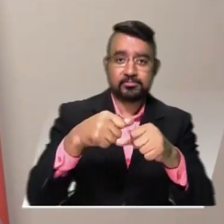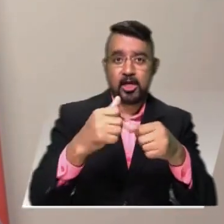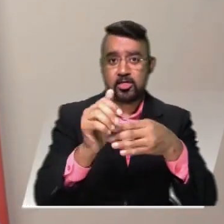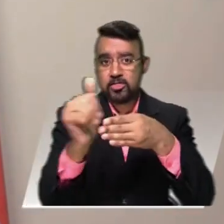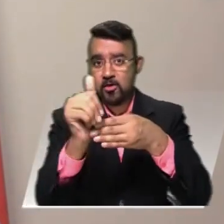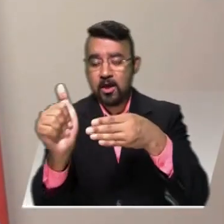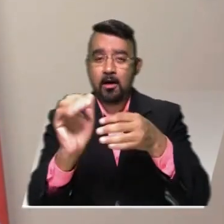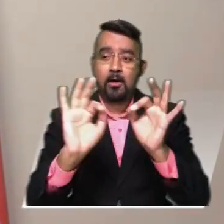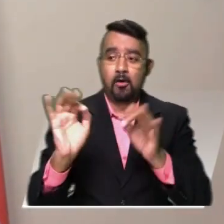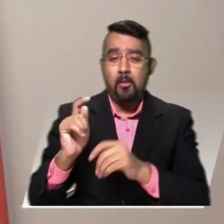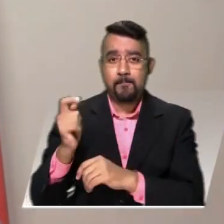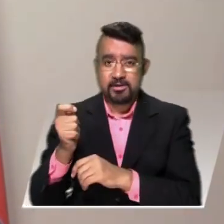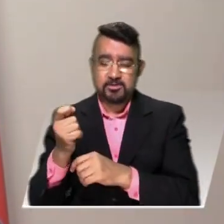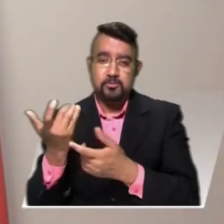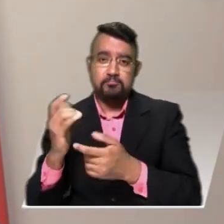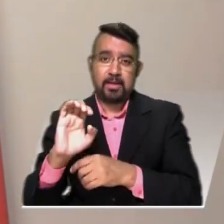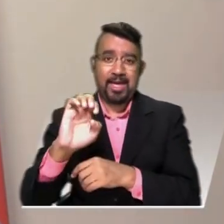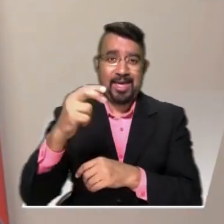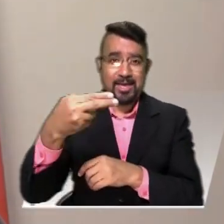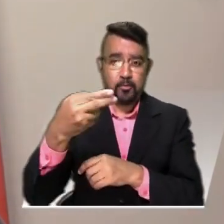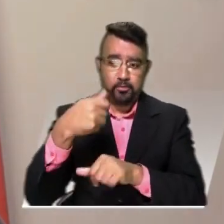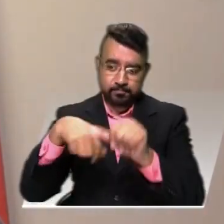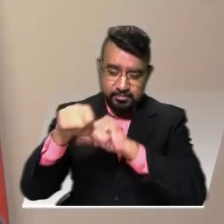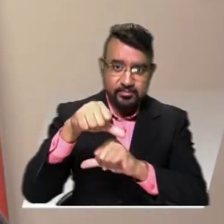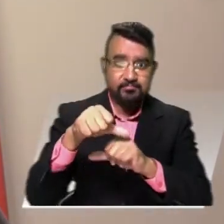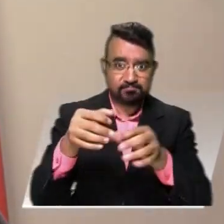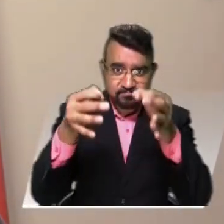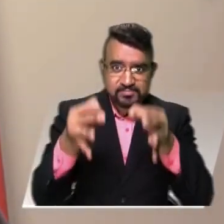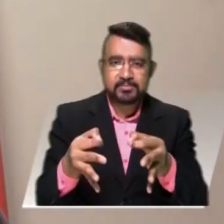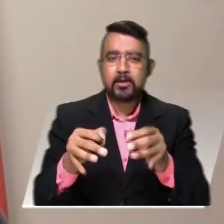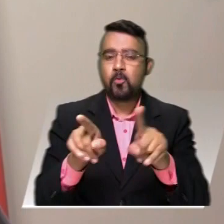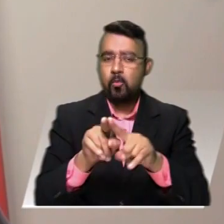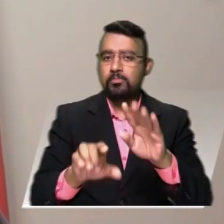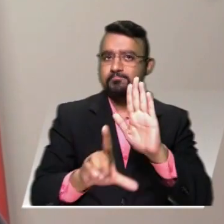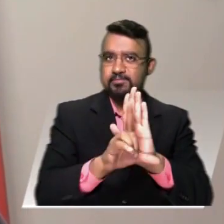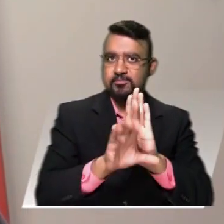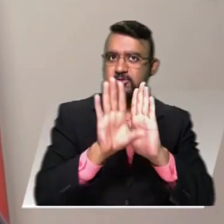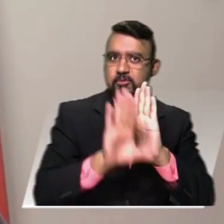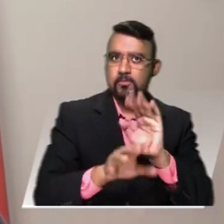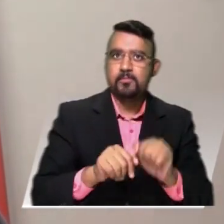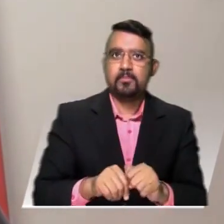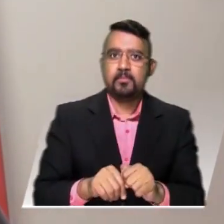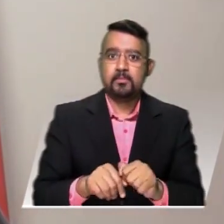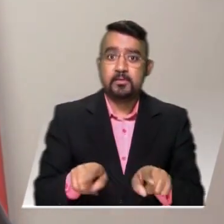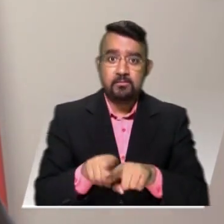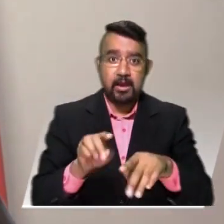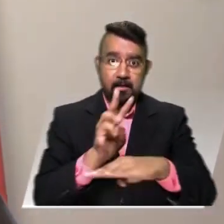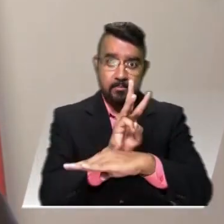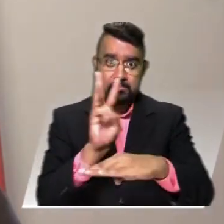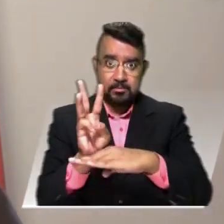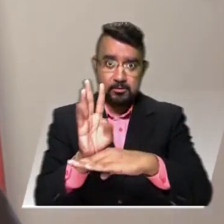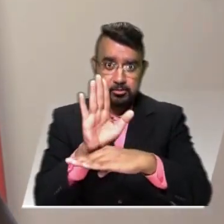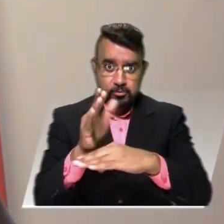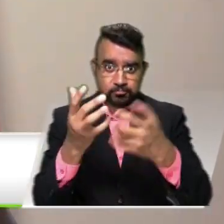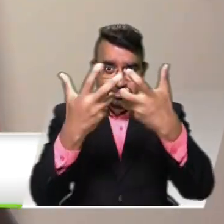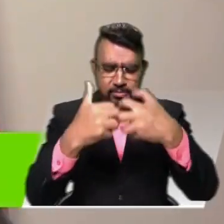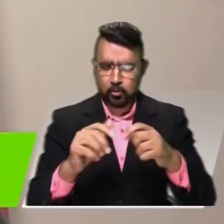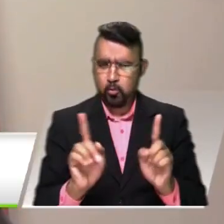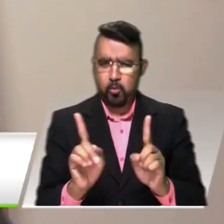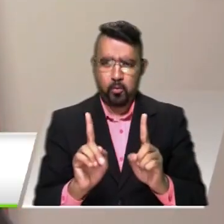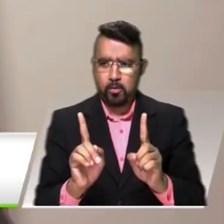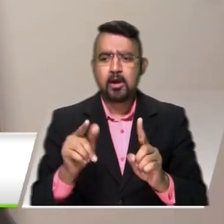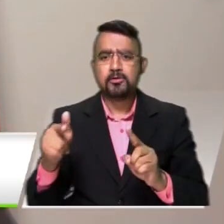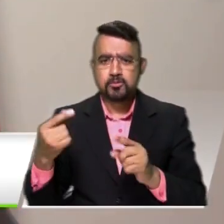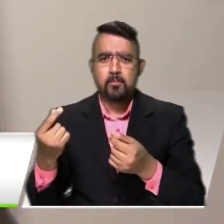es legal de principio a fin. El dinero, que es dinero fiat, no es dinero digital, viaja de principio a fin por